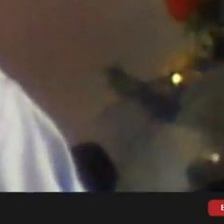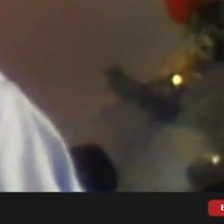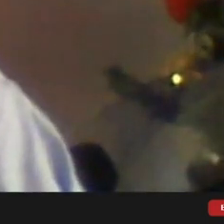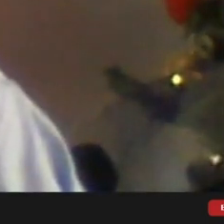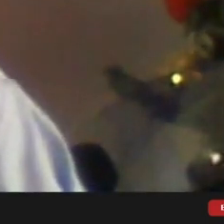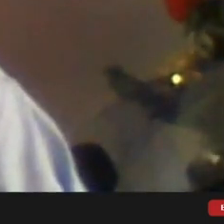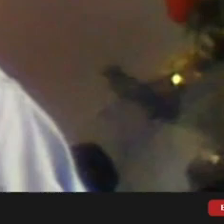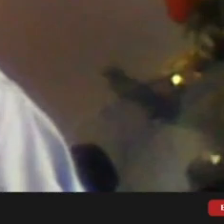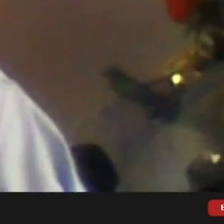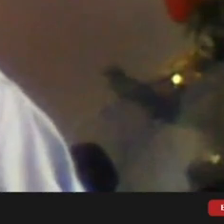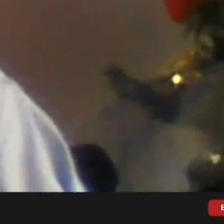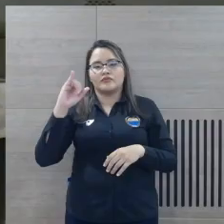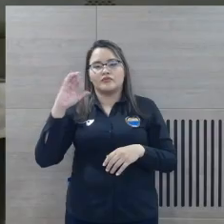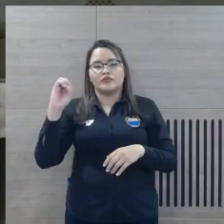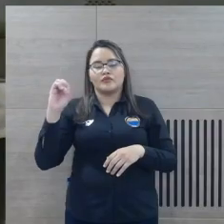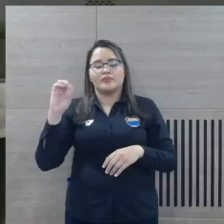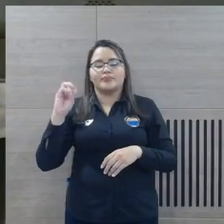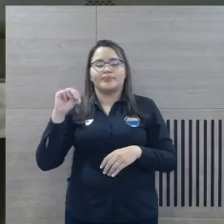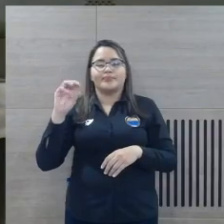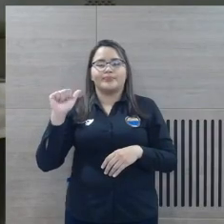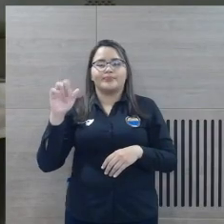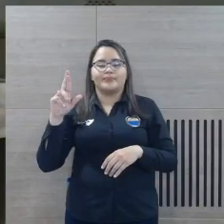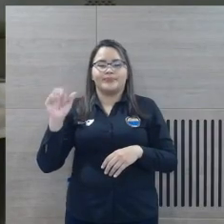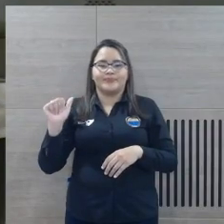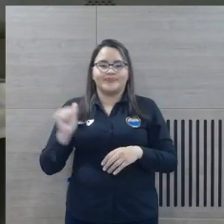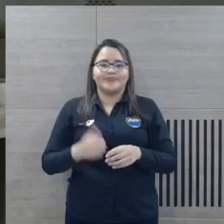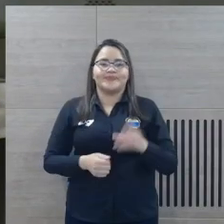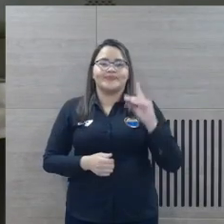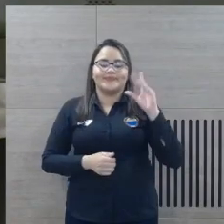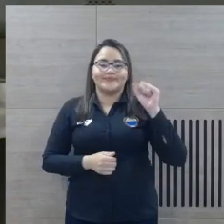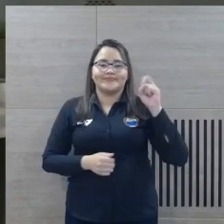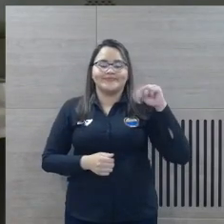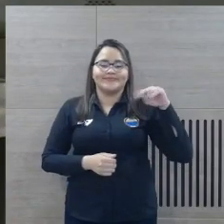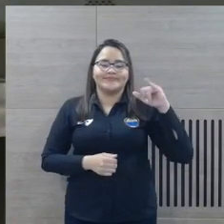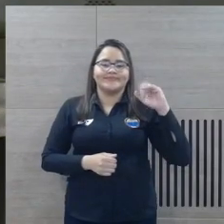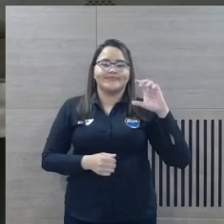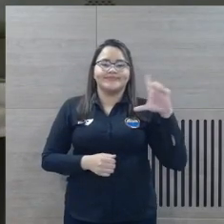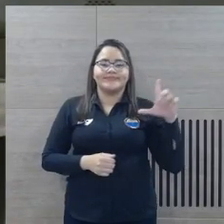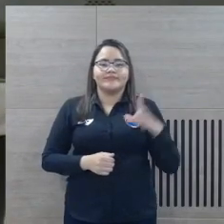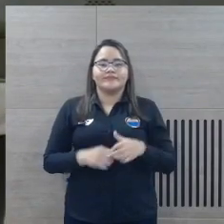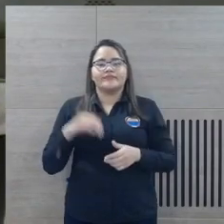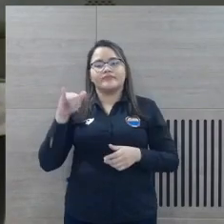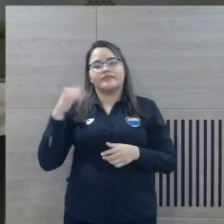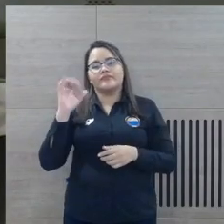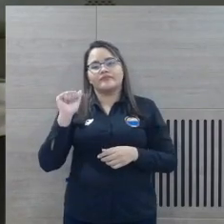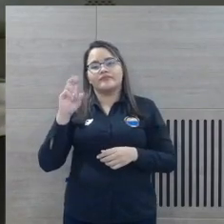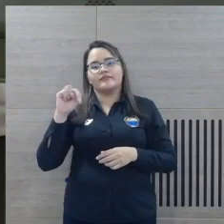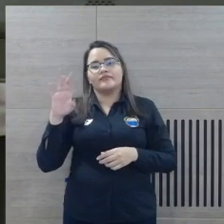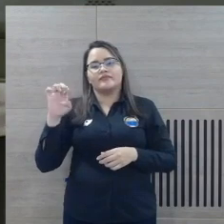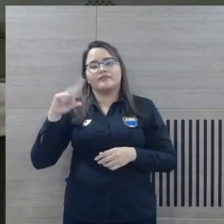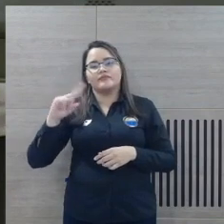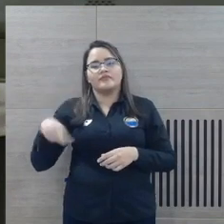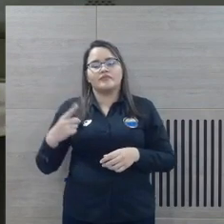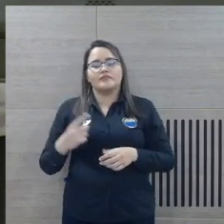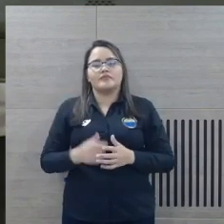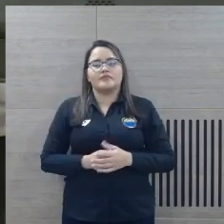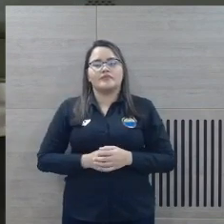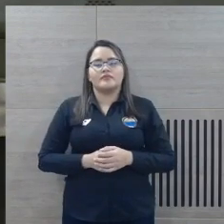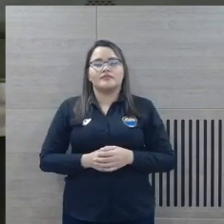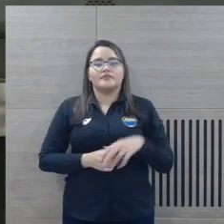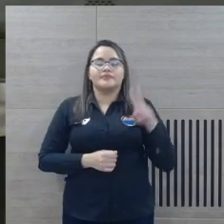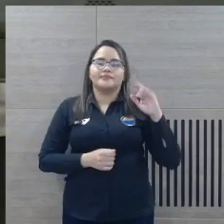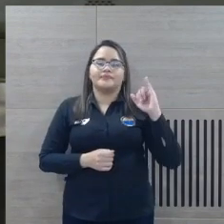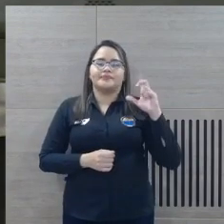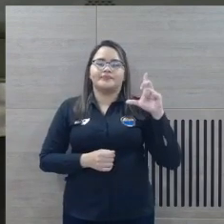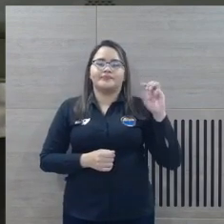Dainer José Peña Bolaño. Janes José Rivera Briseño. Vilma Vanessa Villegas Bisbal. Wilmar